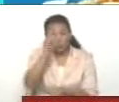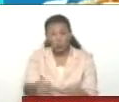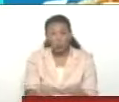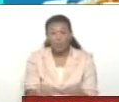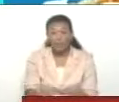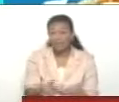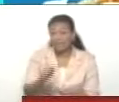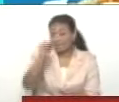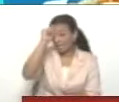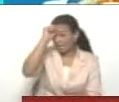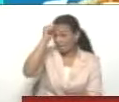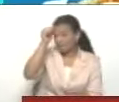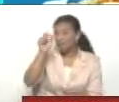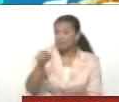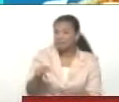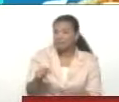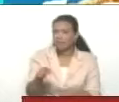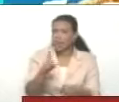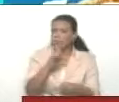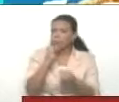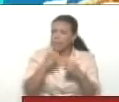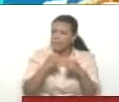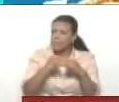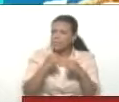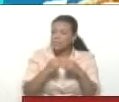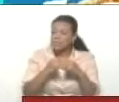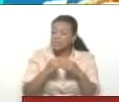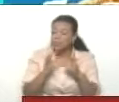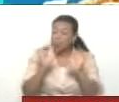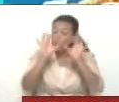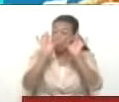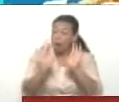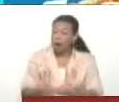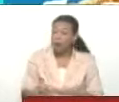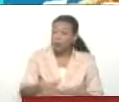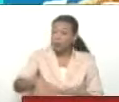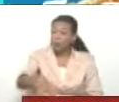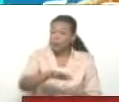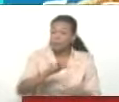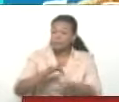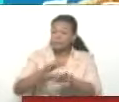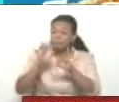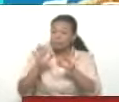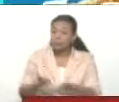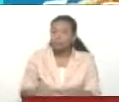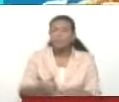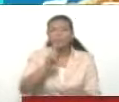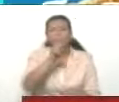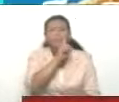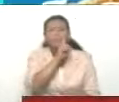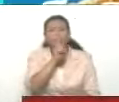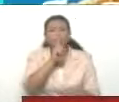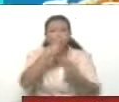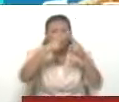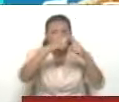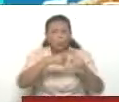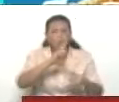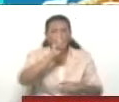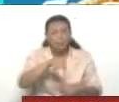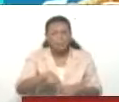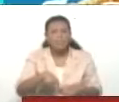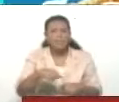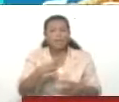la India, ¿no? ¿Ah? Viene de tierra sagrada, de la India. Y tengo estos números acá que